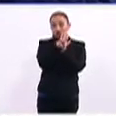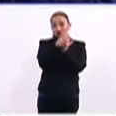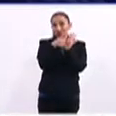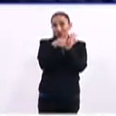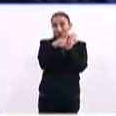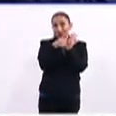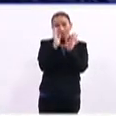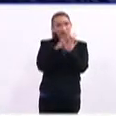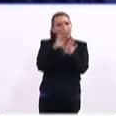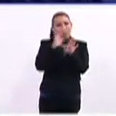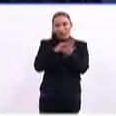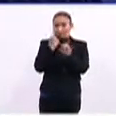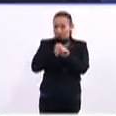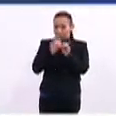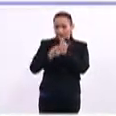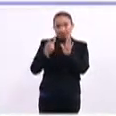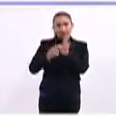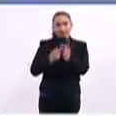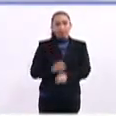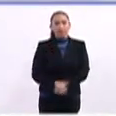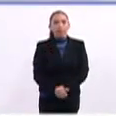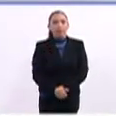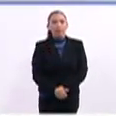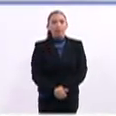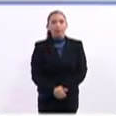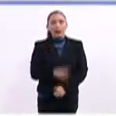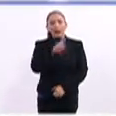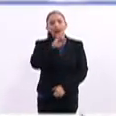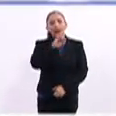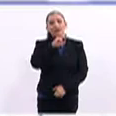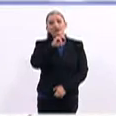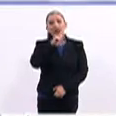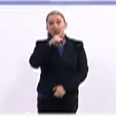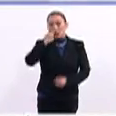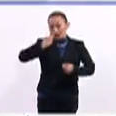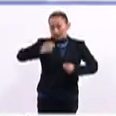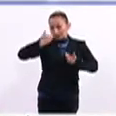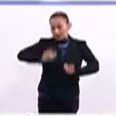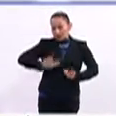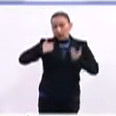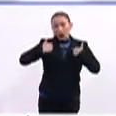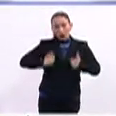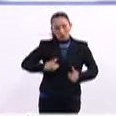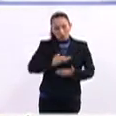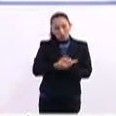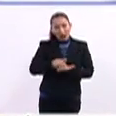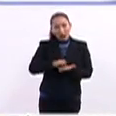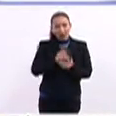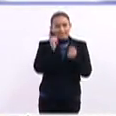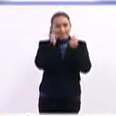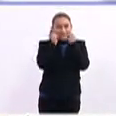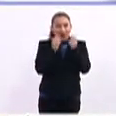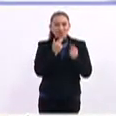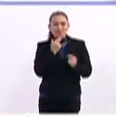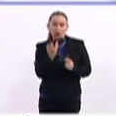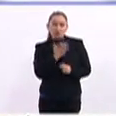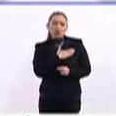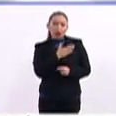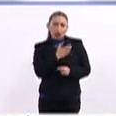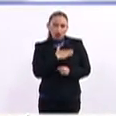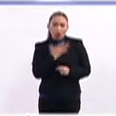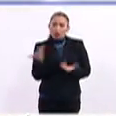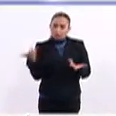ser cada vez una práctica más común. Rivellino se define como un ser humano valiente, arriesgado, generoso